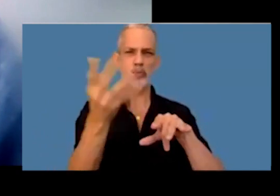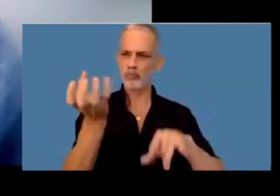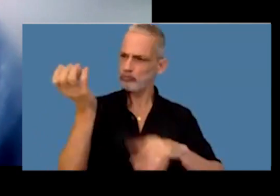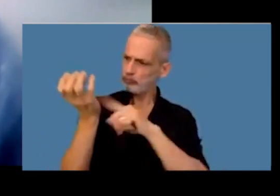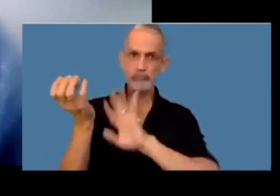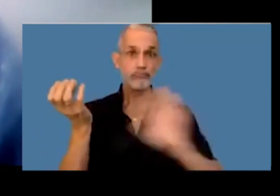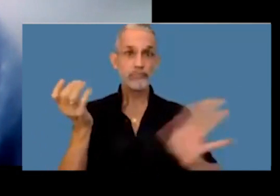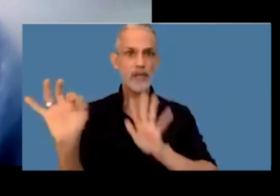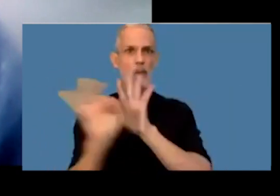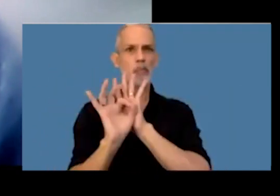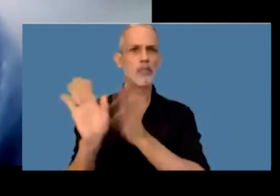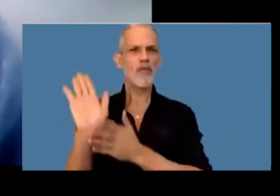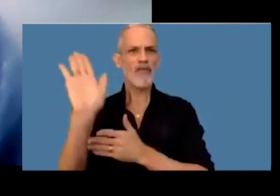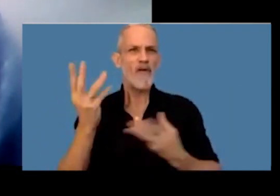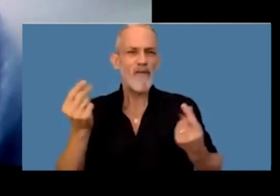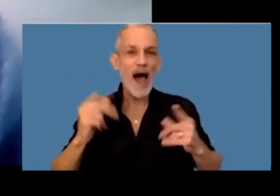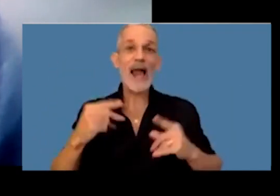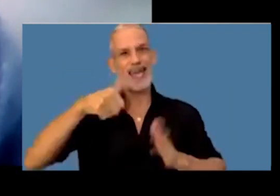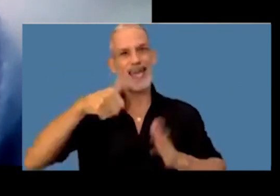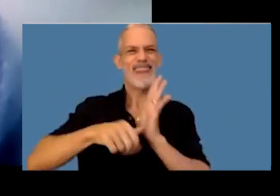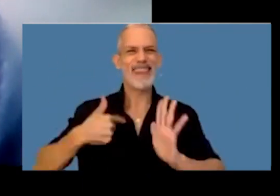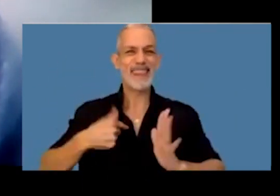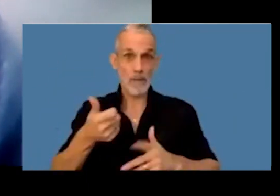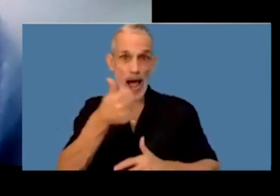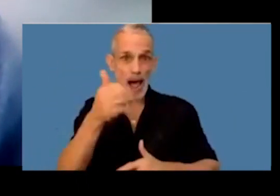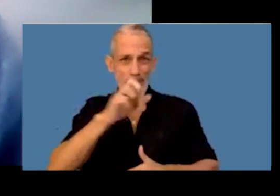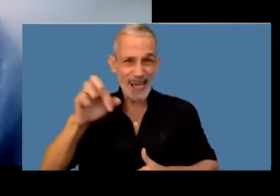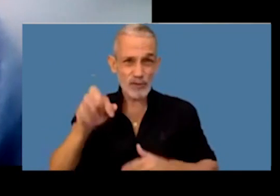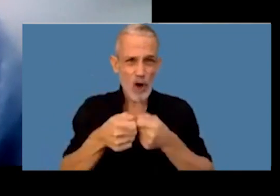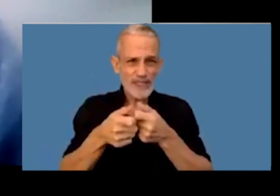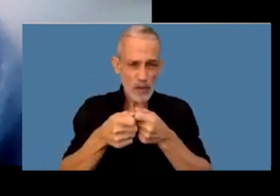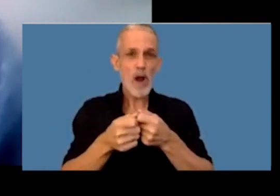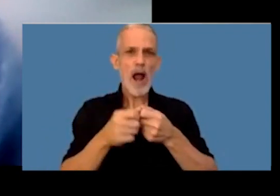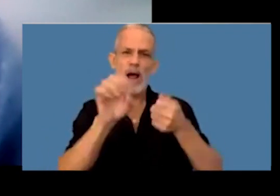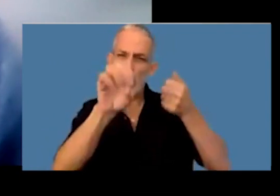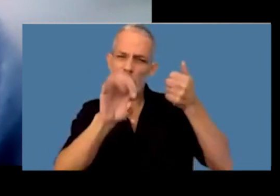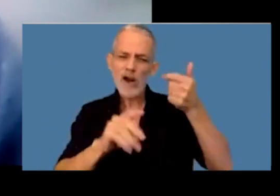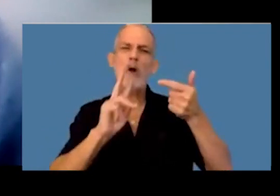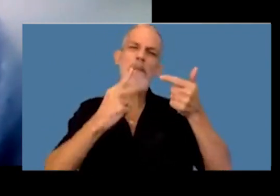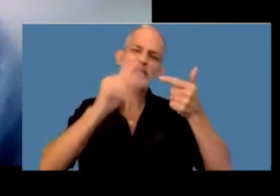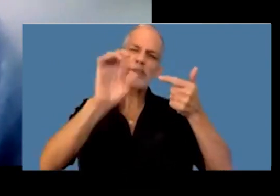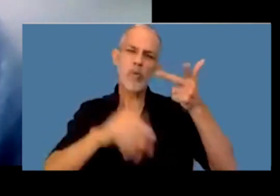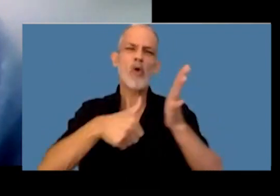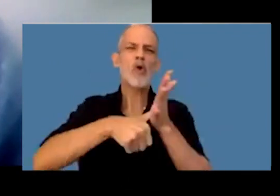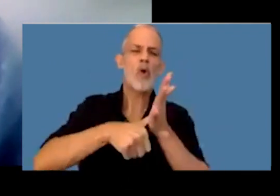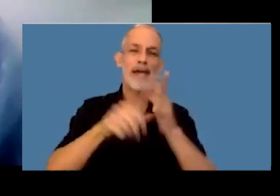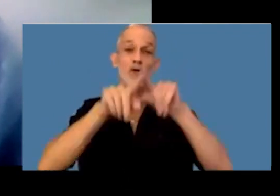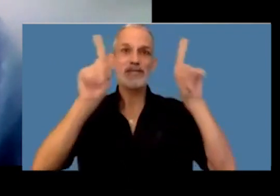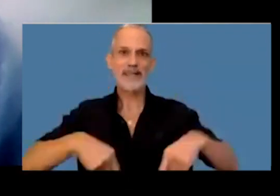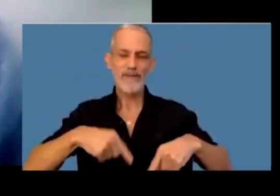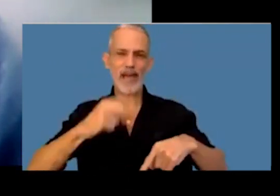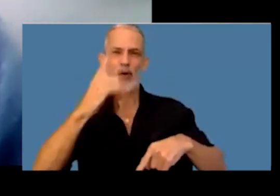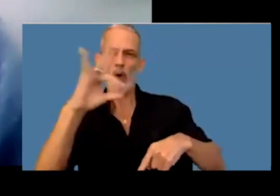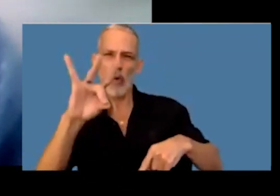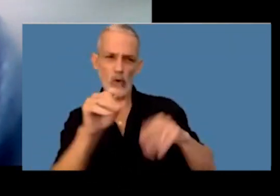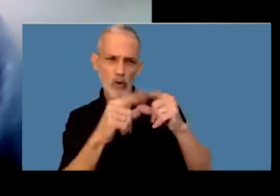símbolo, validando la identidad por la aplicación, colocando los datos personales, tanto el DNI como el certificado único de discapacidad